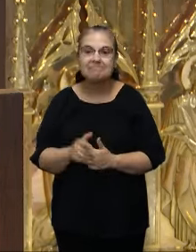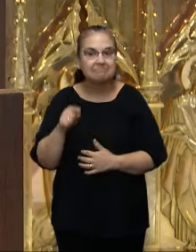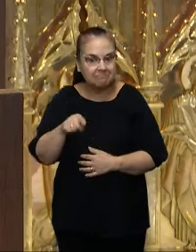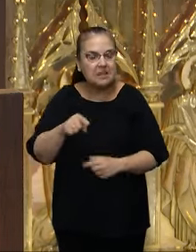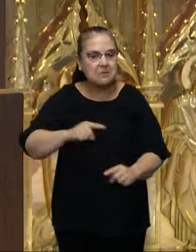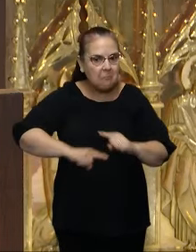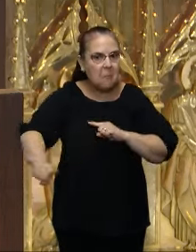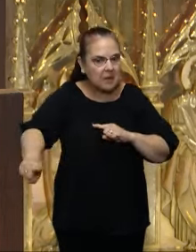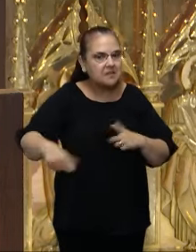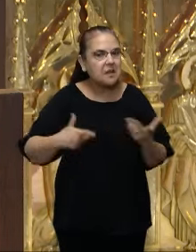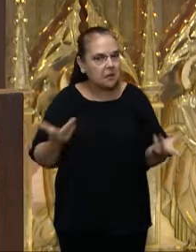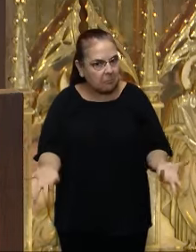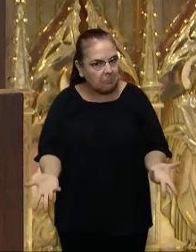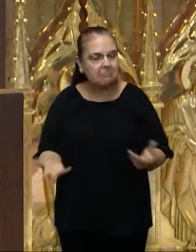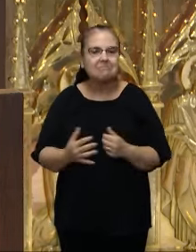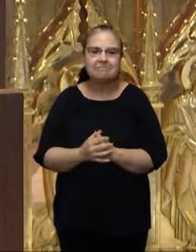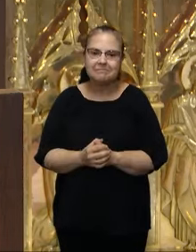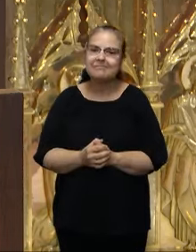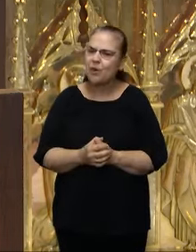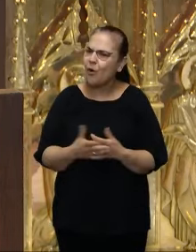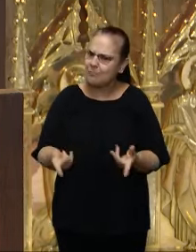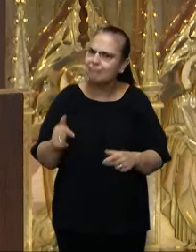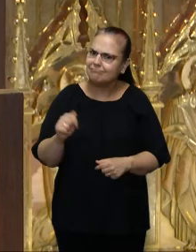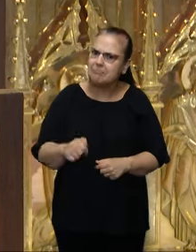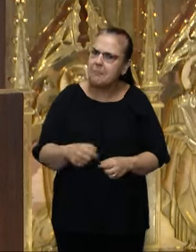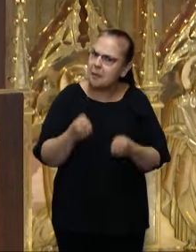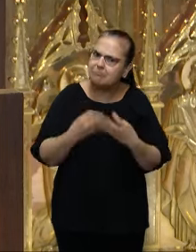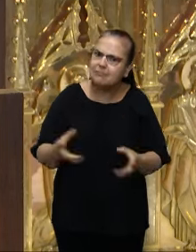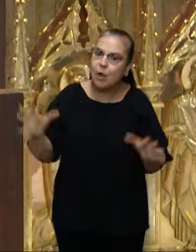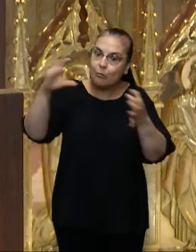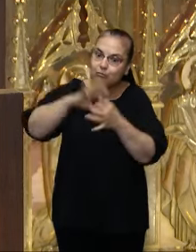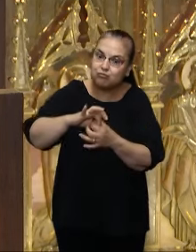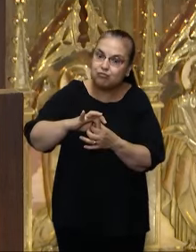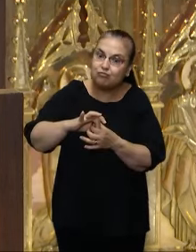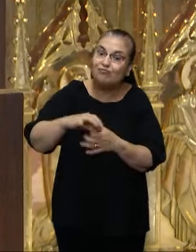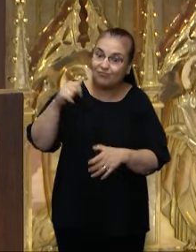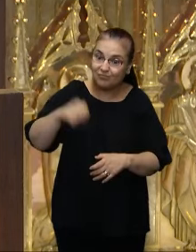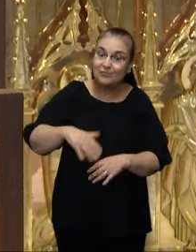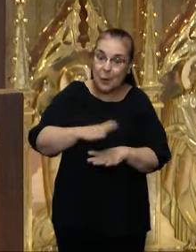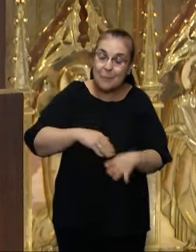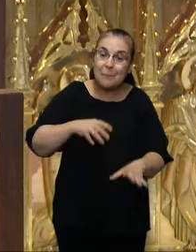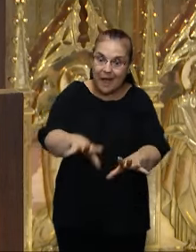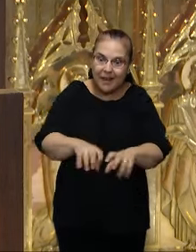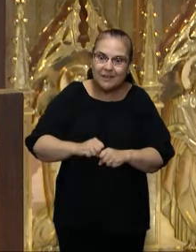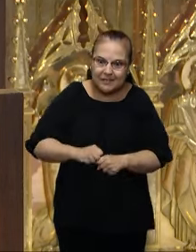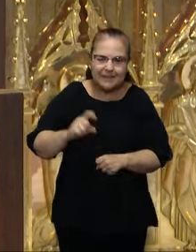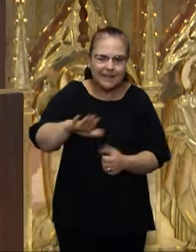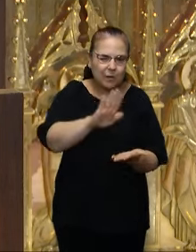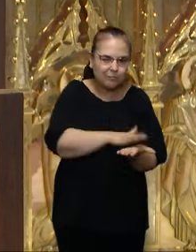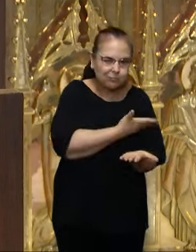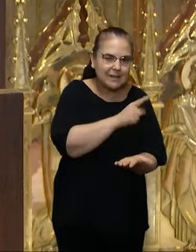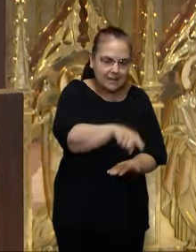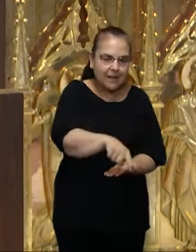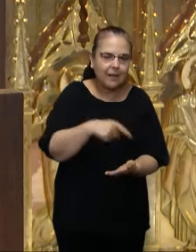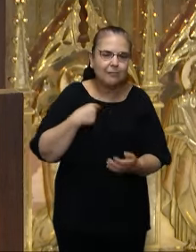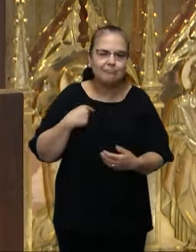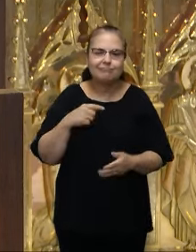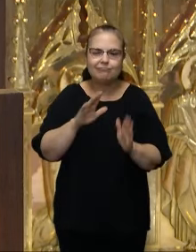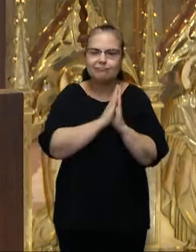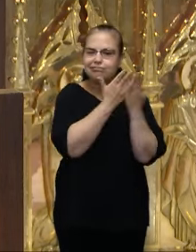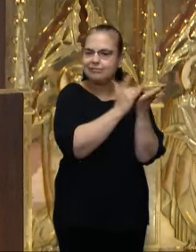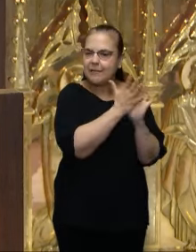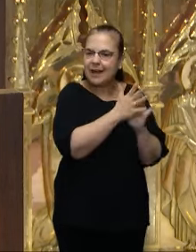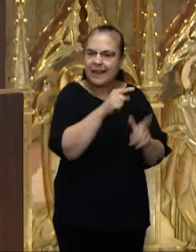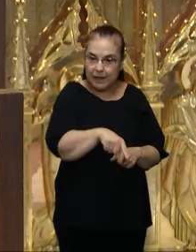mensaje catequético. Pues yo creo que también nos viene como anillo al dedo para entender este pasaje del Evangelio que acabamos de escuchar. Este